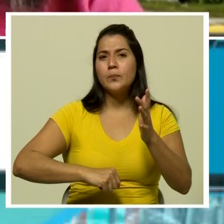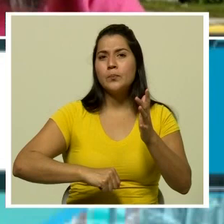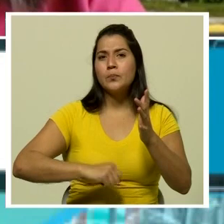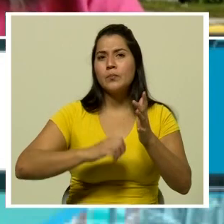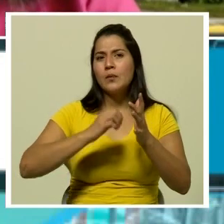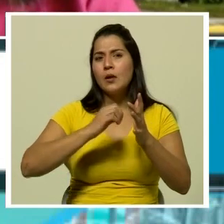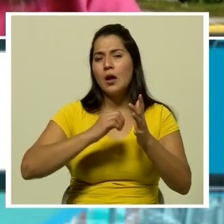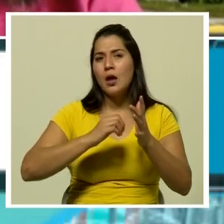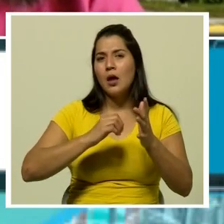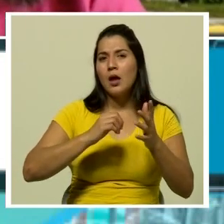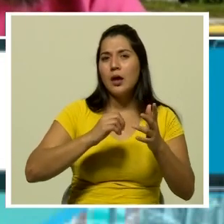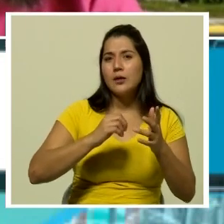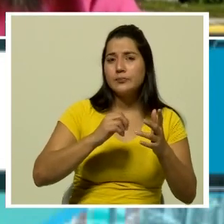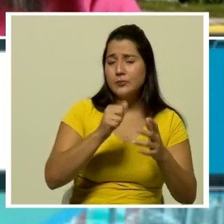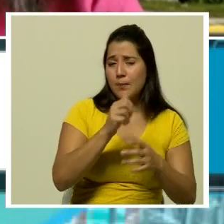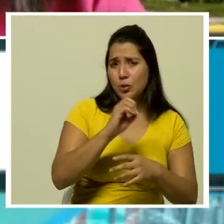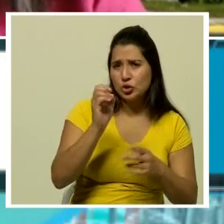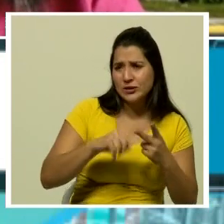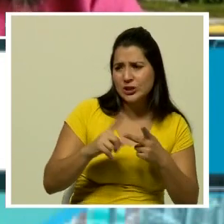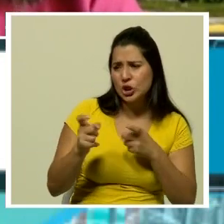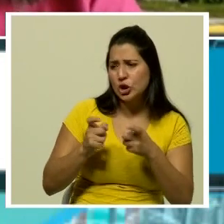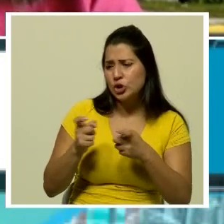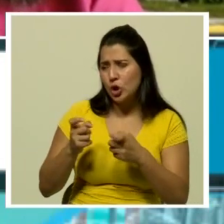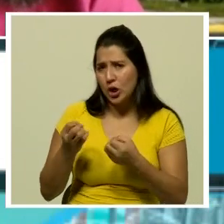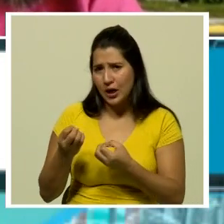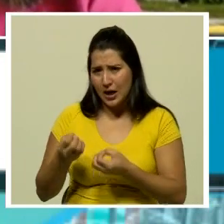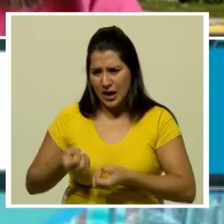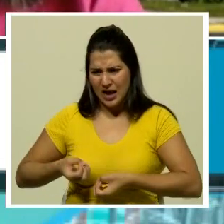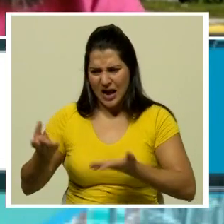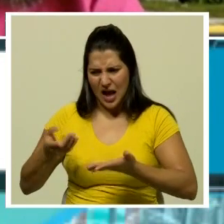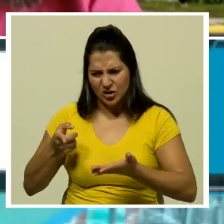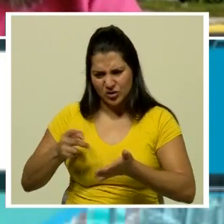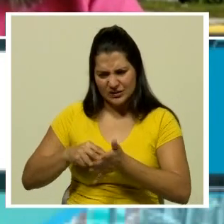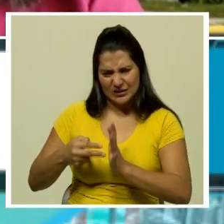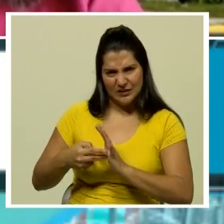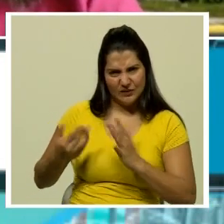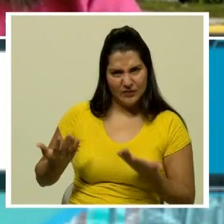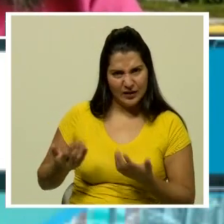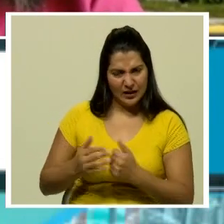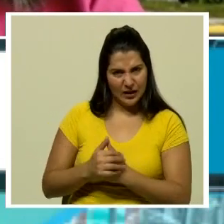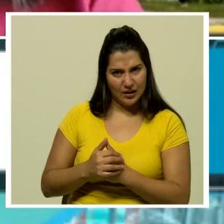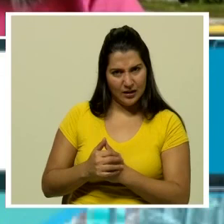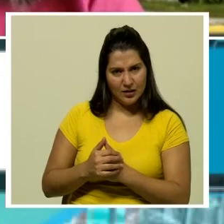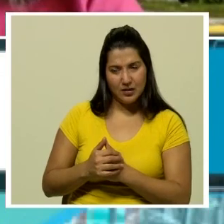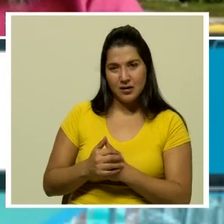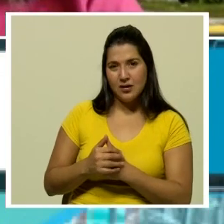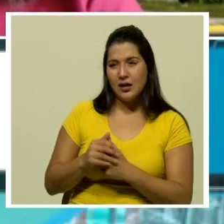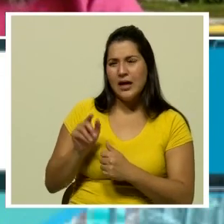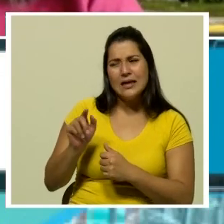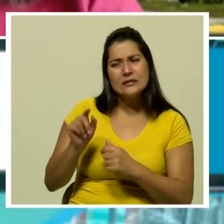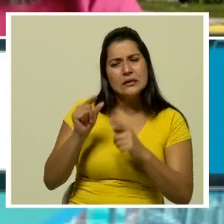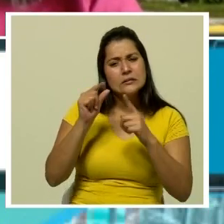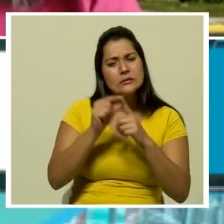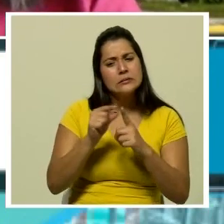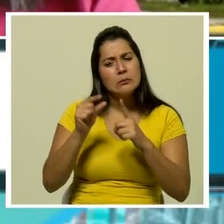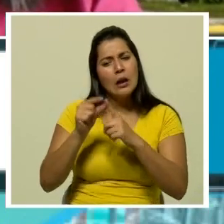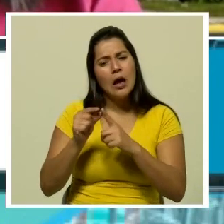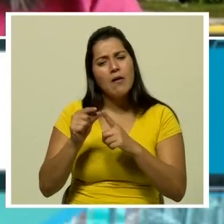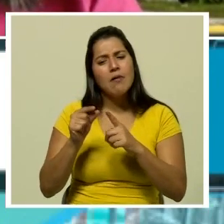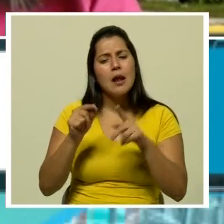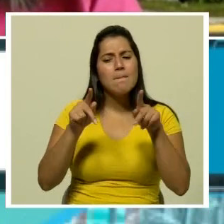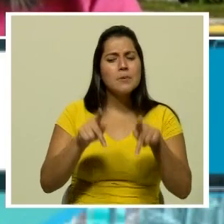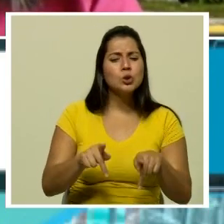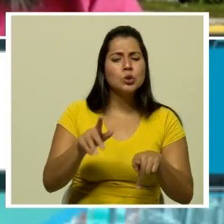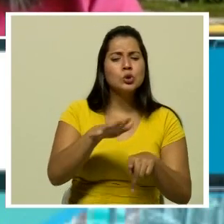control del gasto, ser más eficiente. Usó palabras que más o menos la gente entiende,